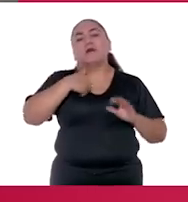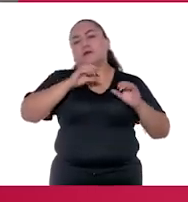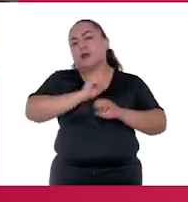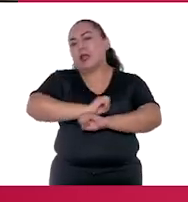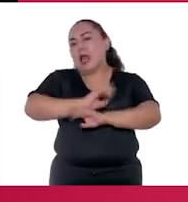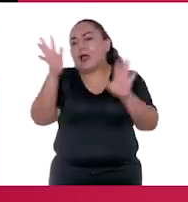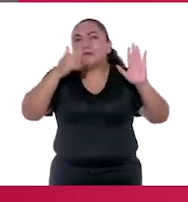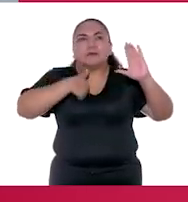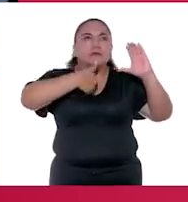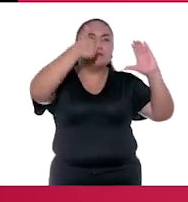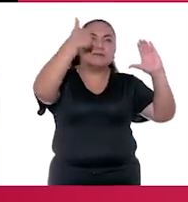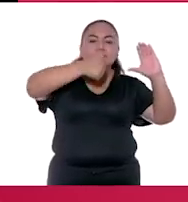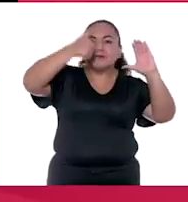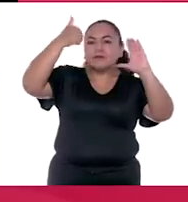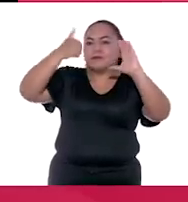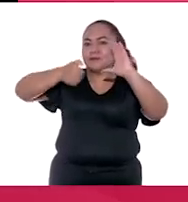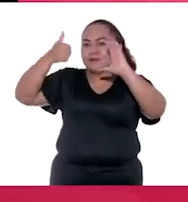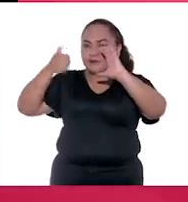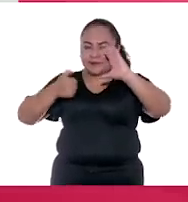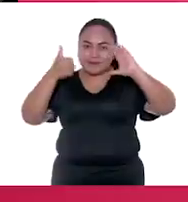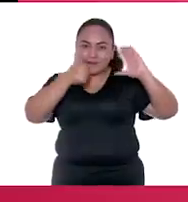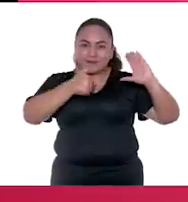fotos.